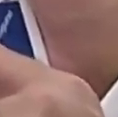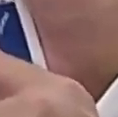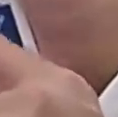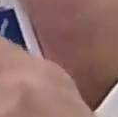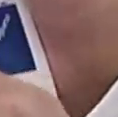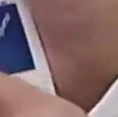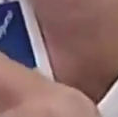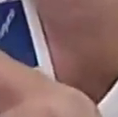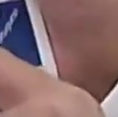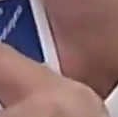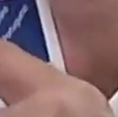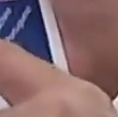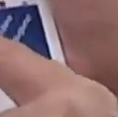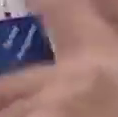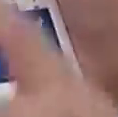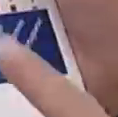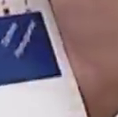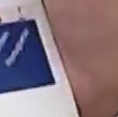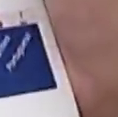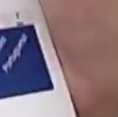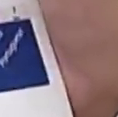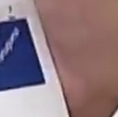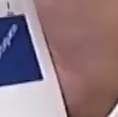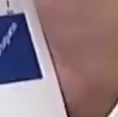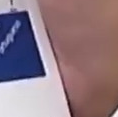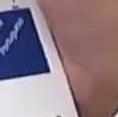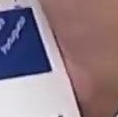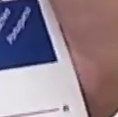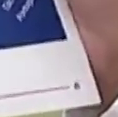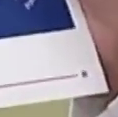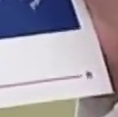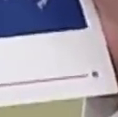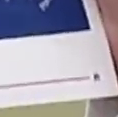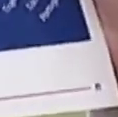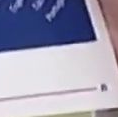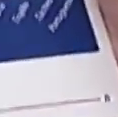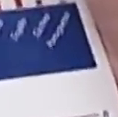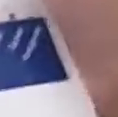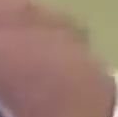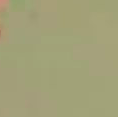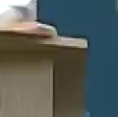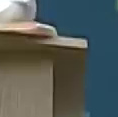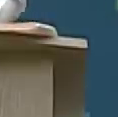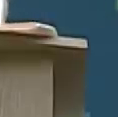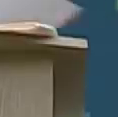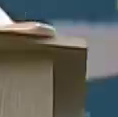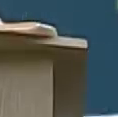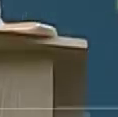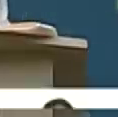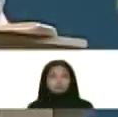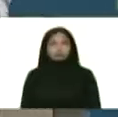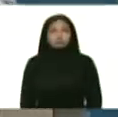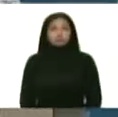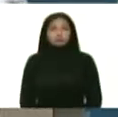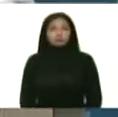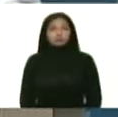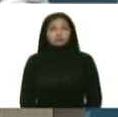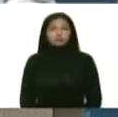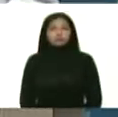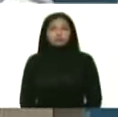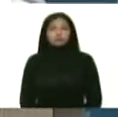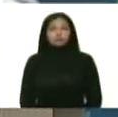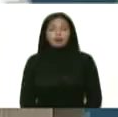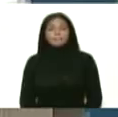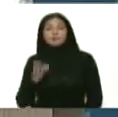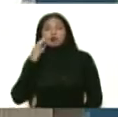relacionados con un ambiente laboral donde se dio la transmisión y la infección. Respecto al